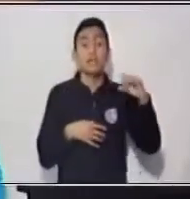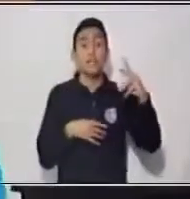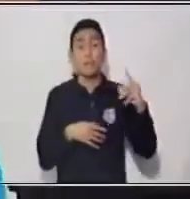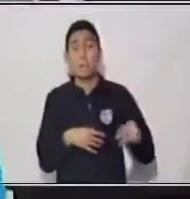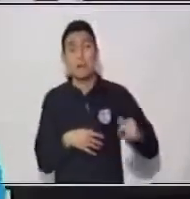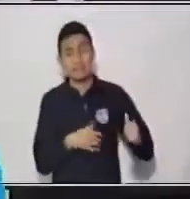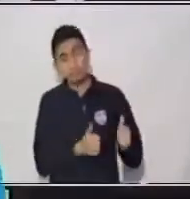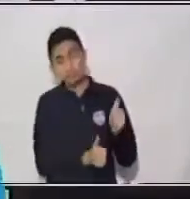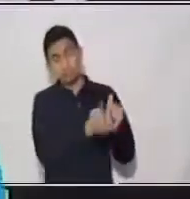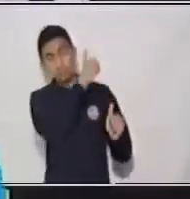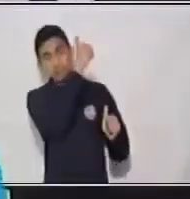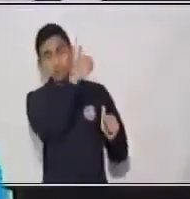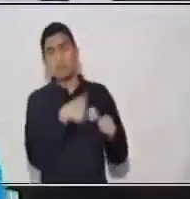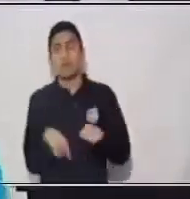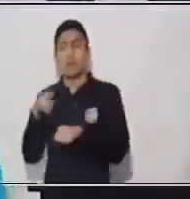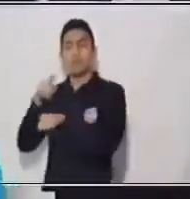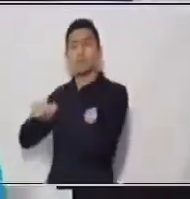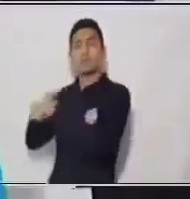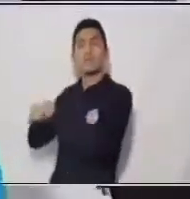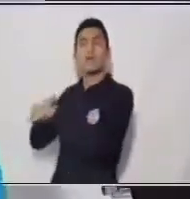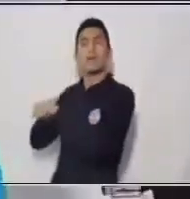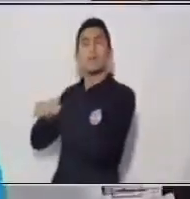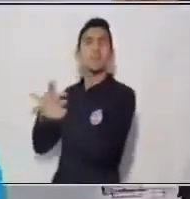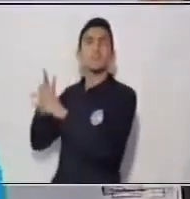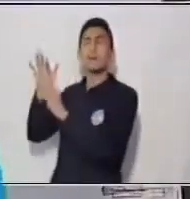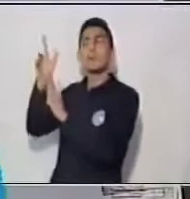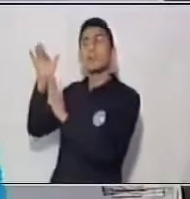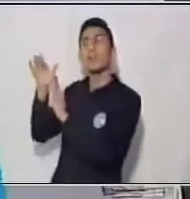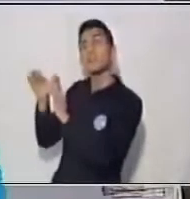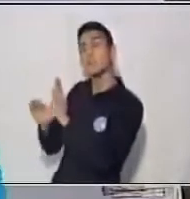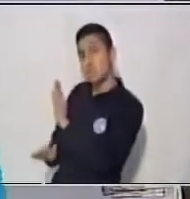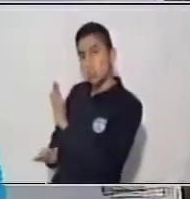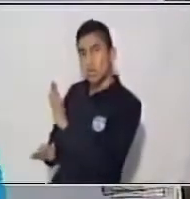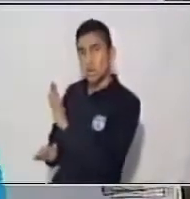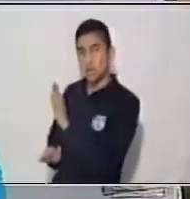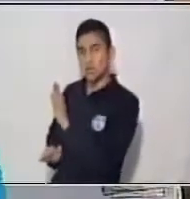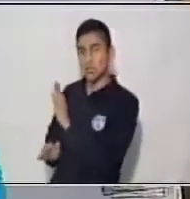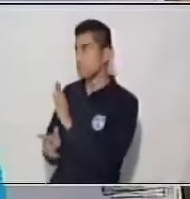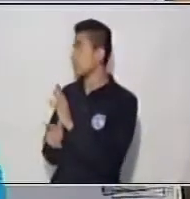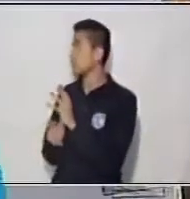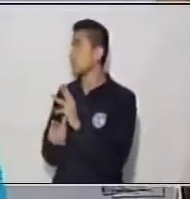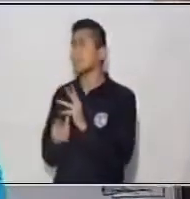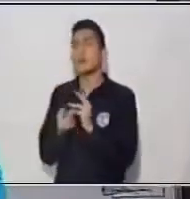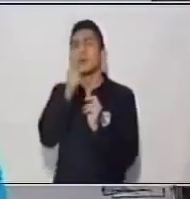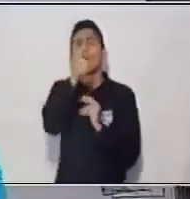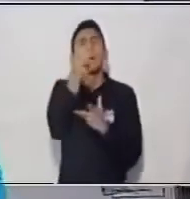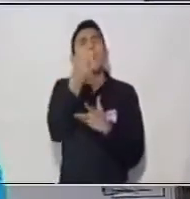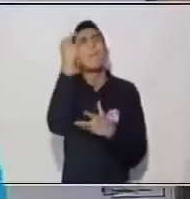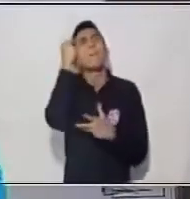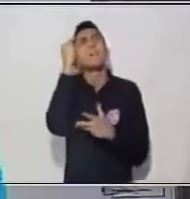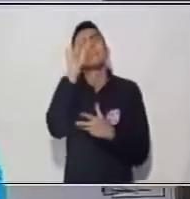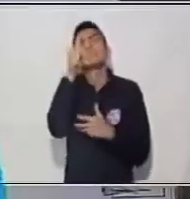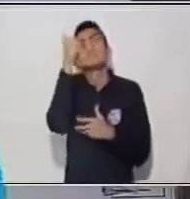aumenta, el tiempo desciende. Piensa por un